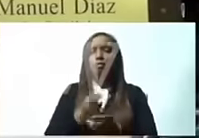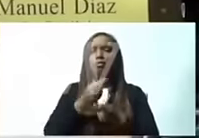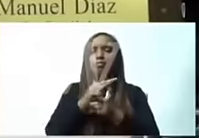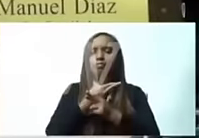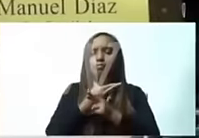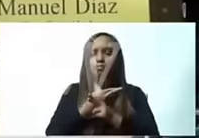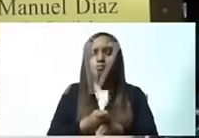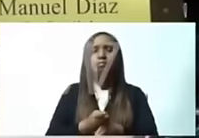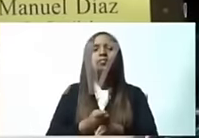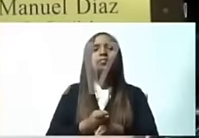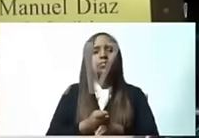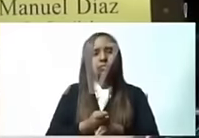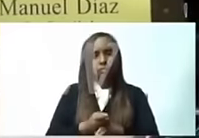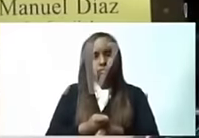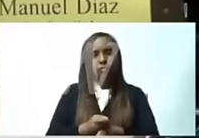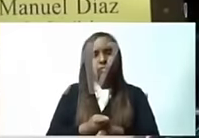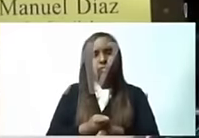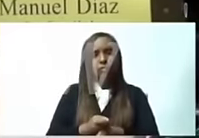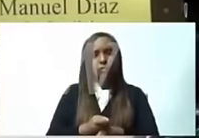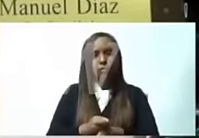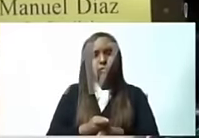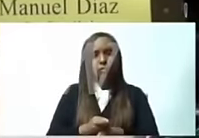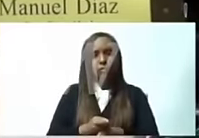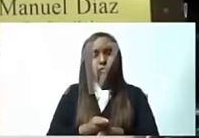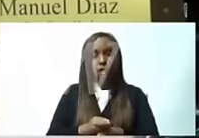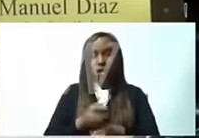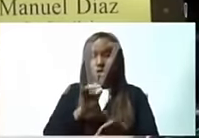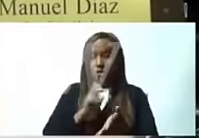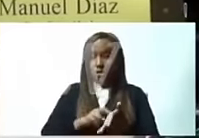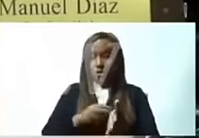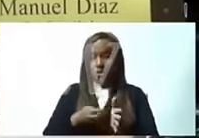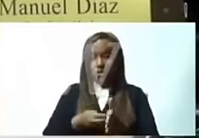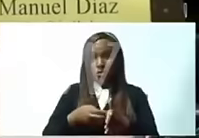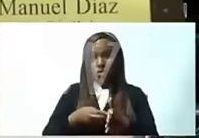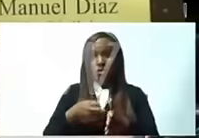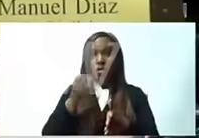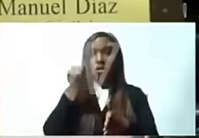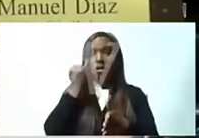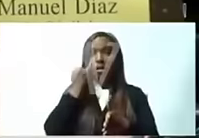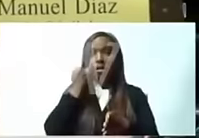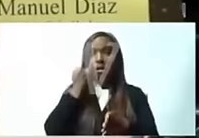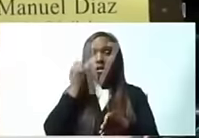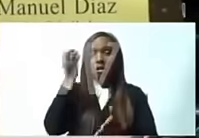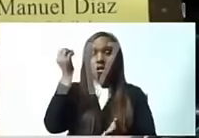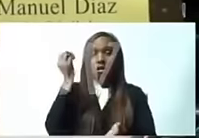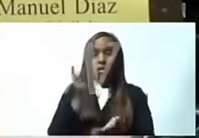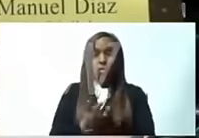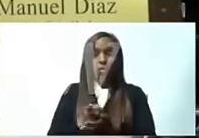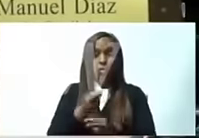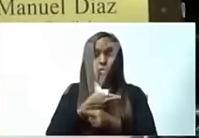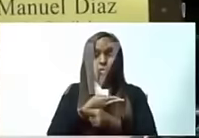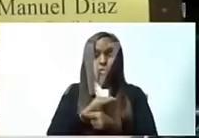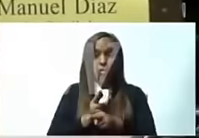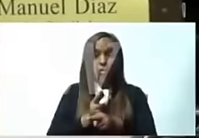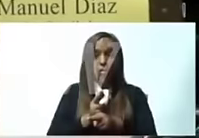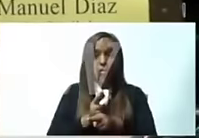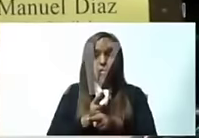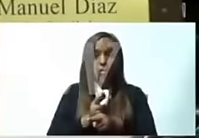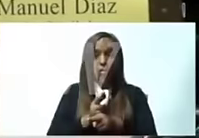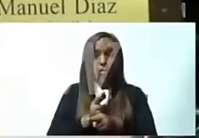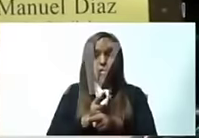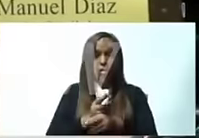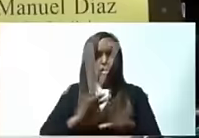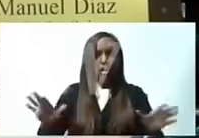resolución? ¿Con esto solucionamos el problema? No. Porque nosotros estamos otorgando 27 mil visas por